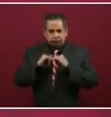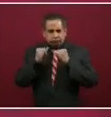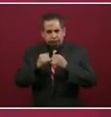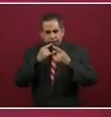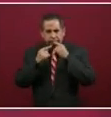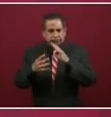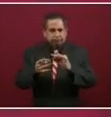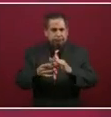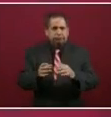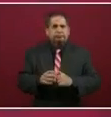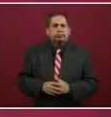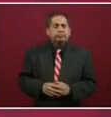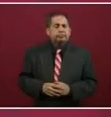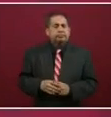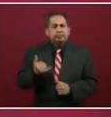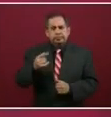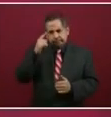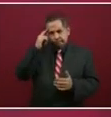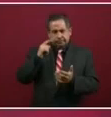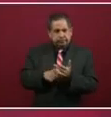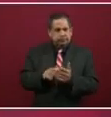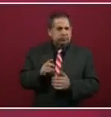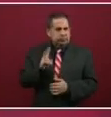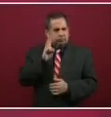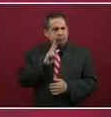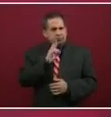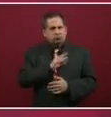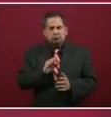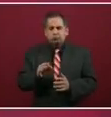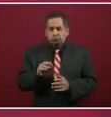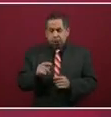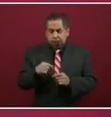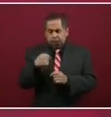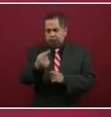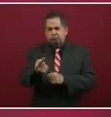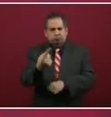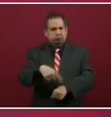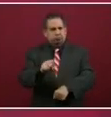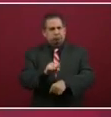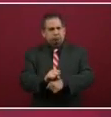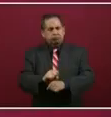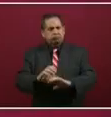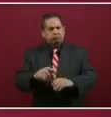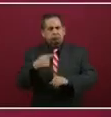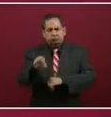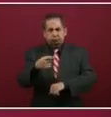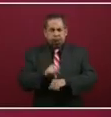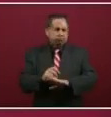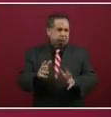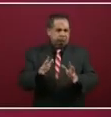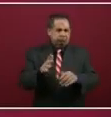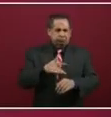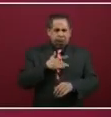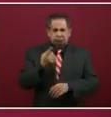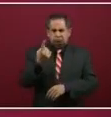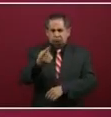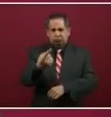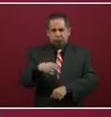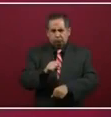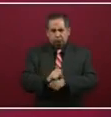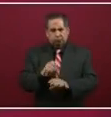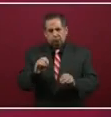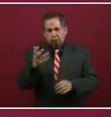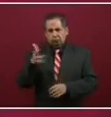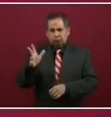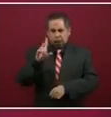yo creo que para la semana próxima, en una semana, 10